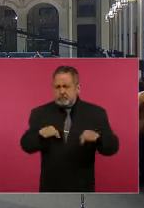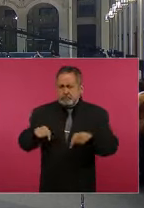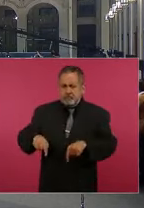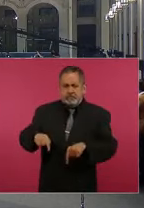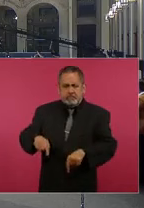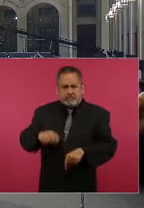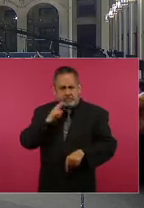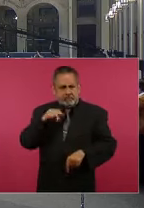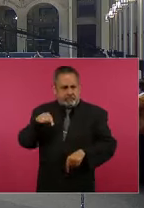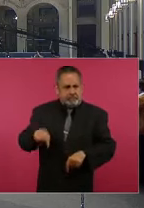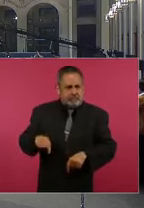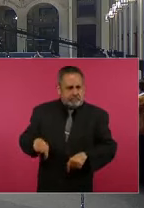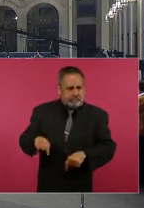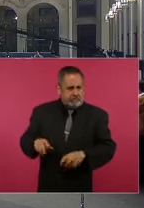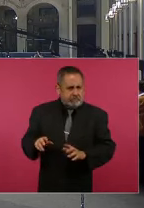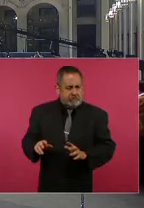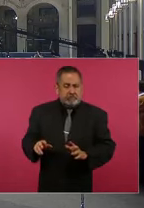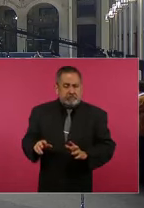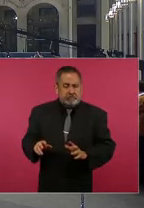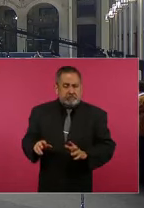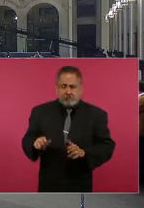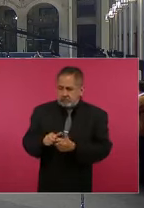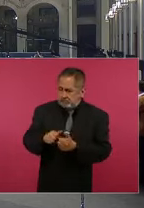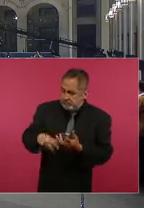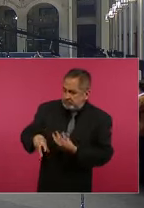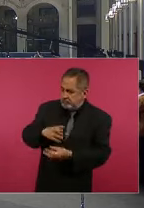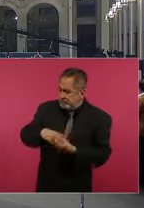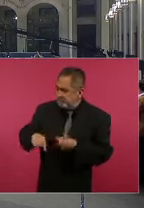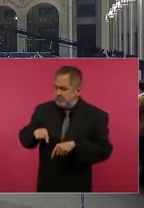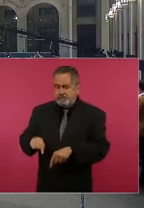extranjero de materia prima